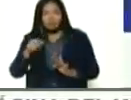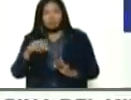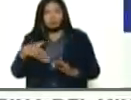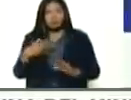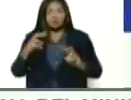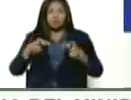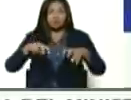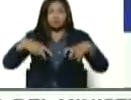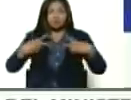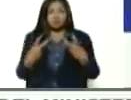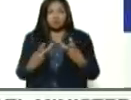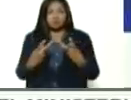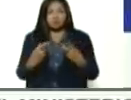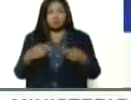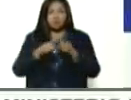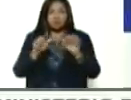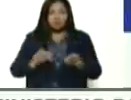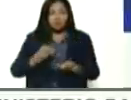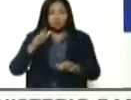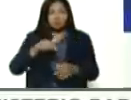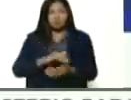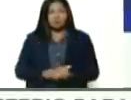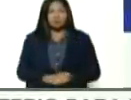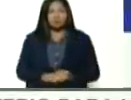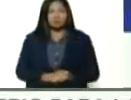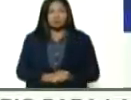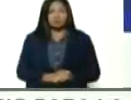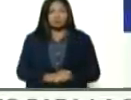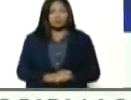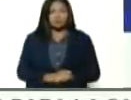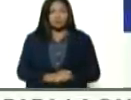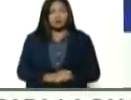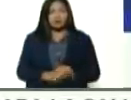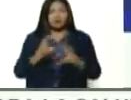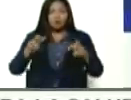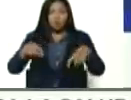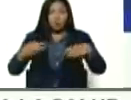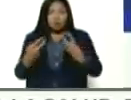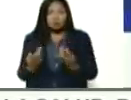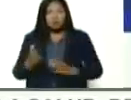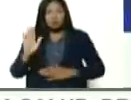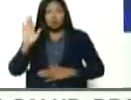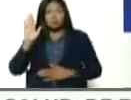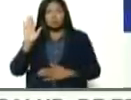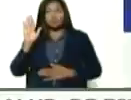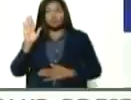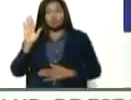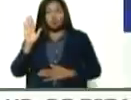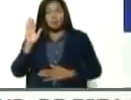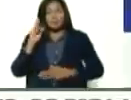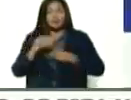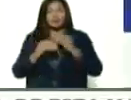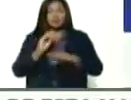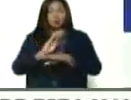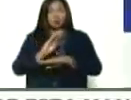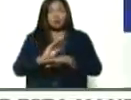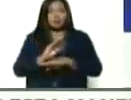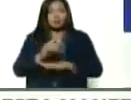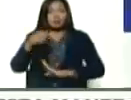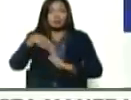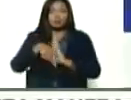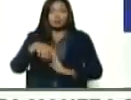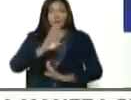renovación una renovación del compromiso para cuidarse dentro del hogar